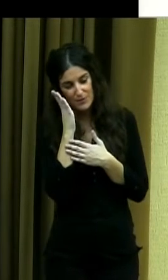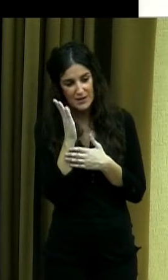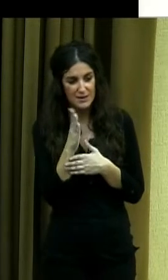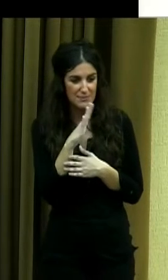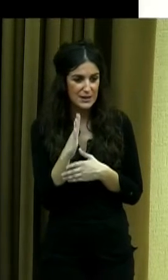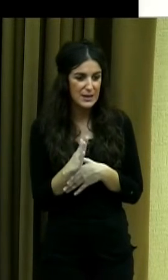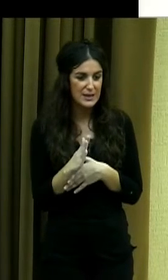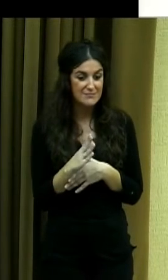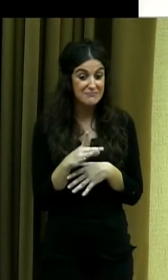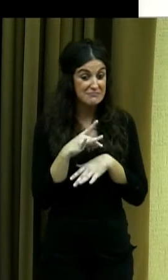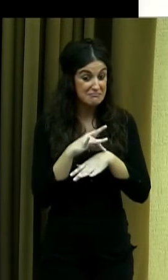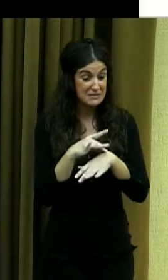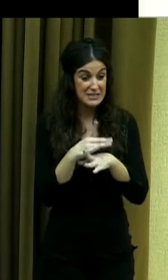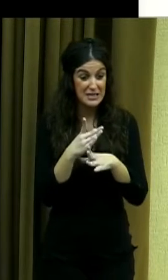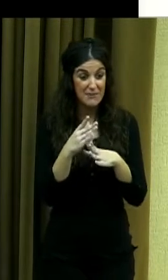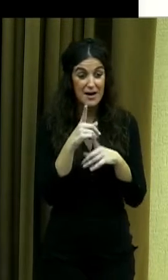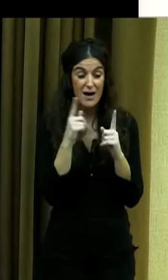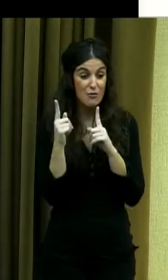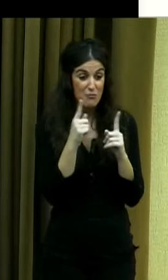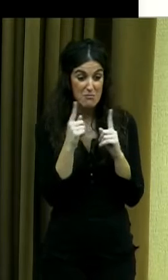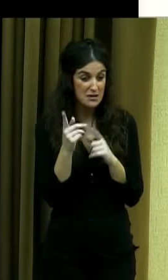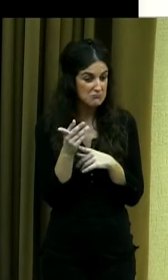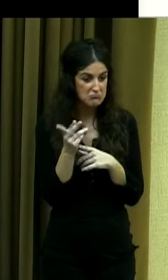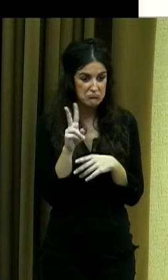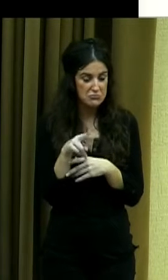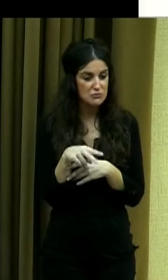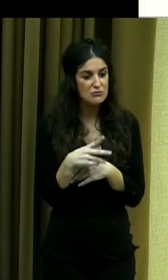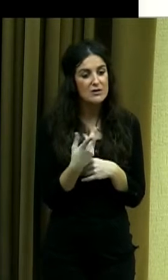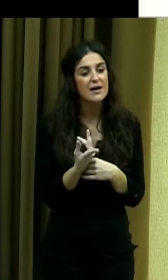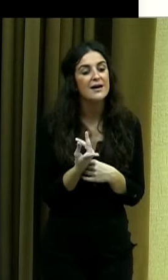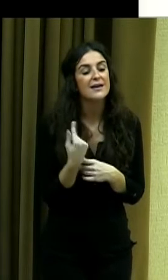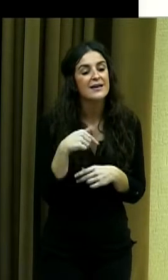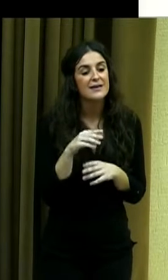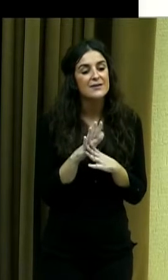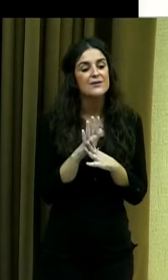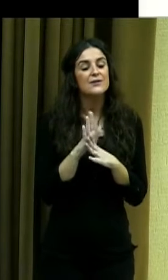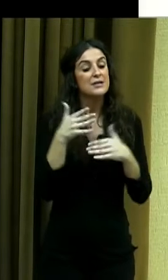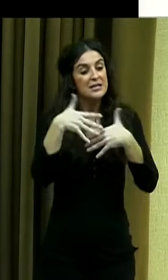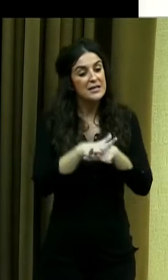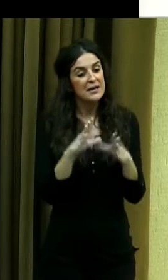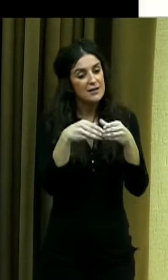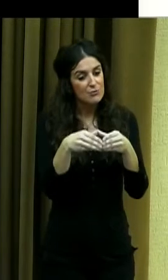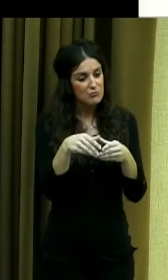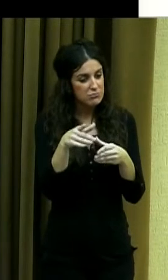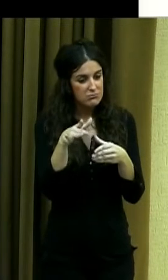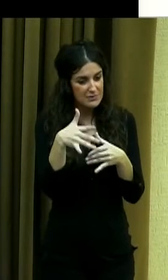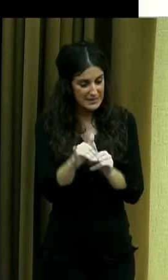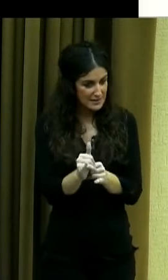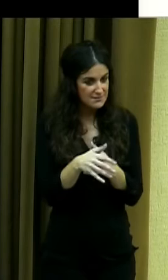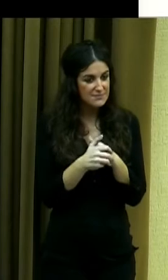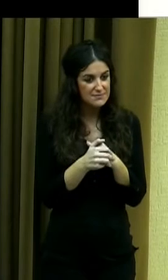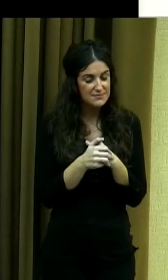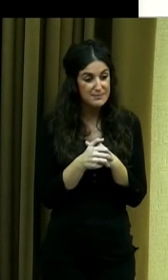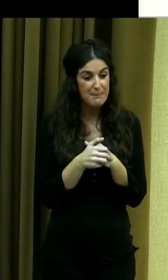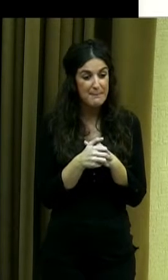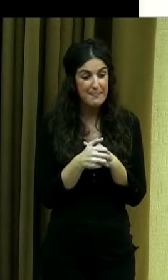Apenas la invitaban a cumpleaños y en presencia de otros niños se mostraba retraída. A veces no parecía estar integrada en ningún grupo.